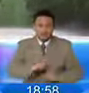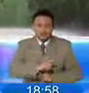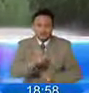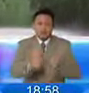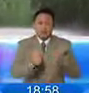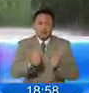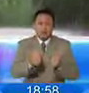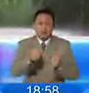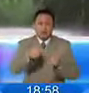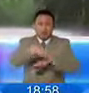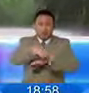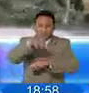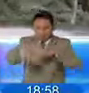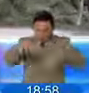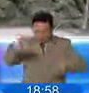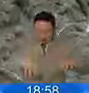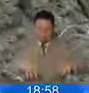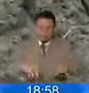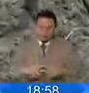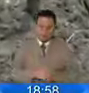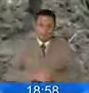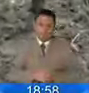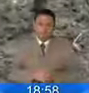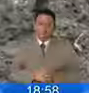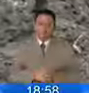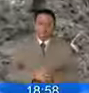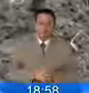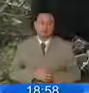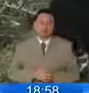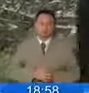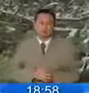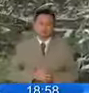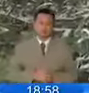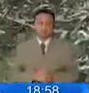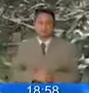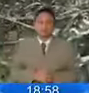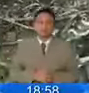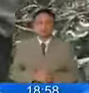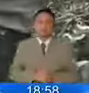pero no todavía. En Chimborazo informó Darwin Altamirano.